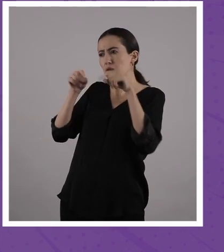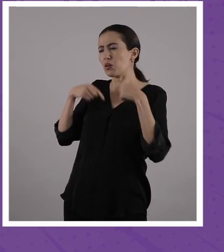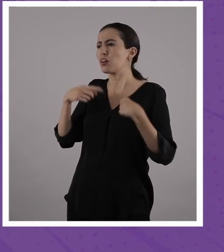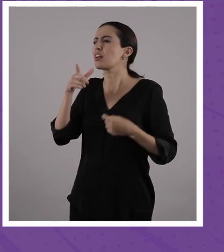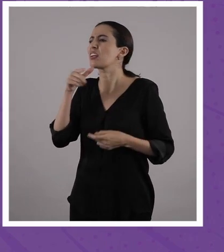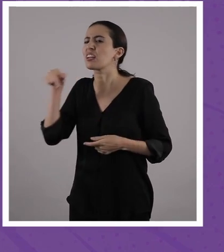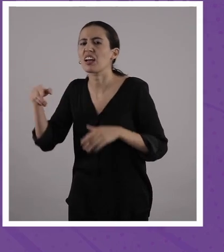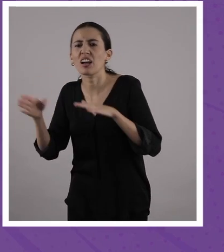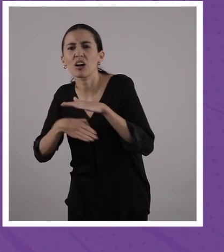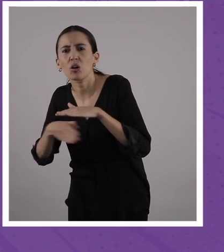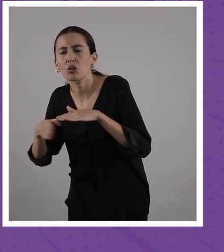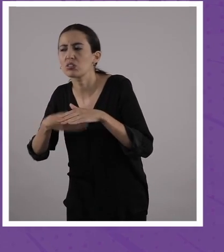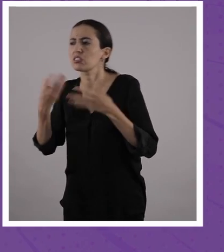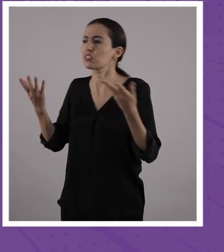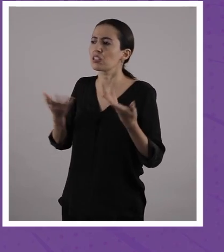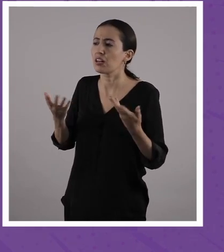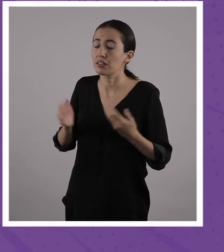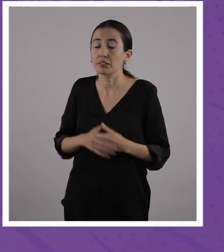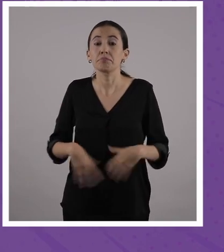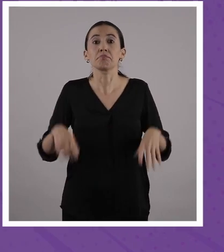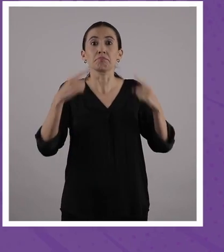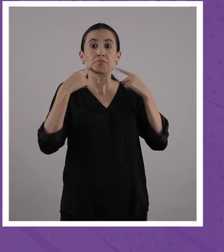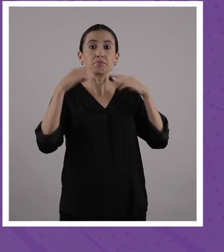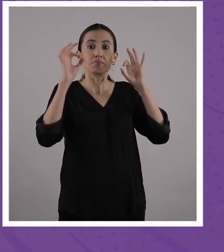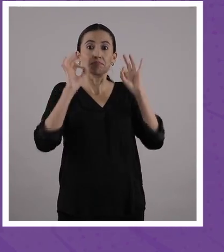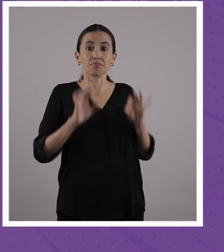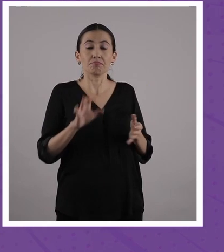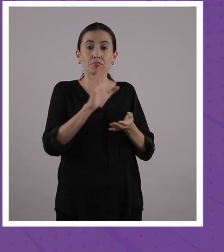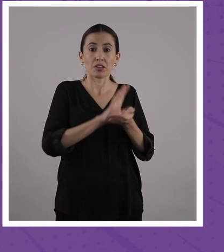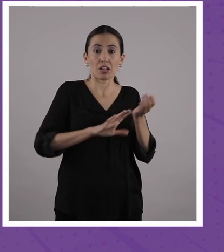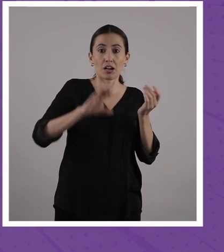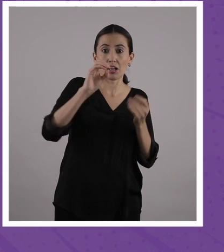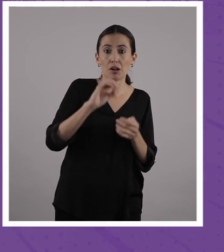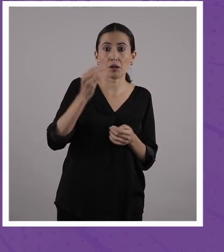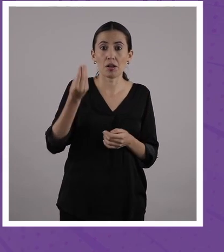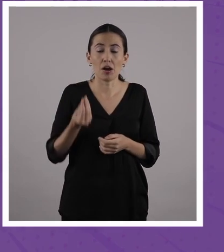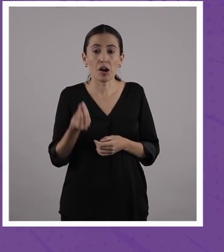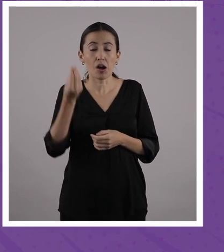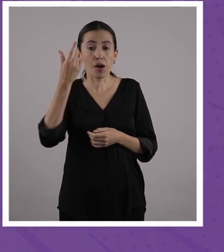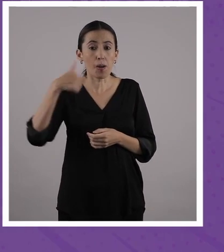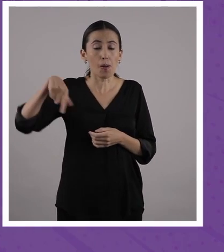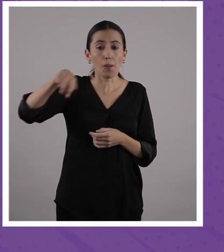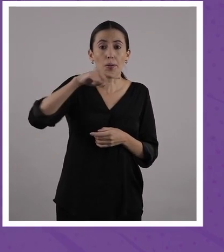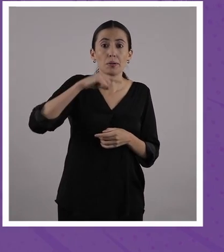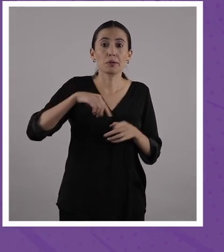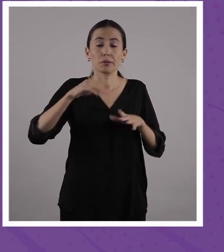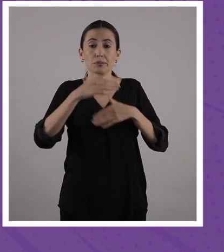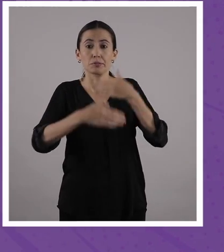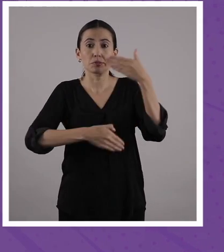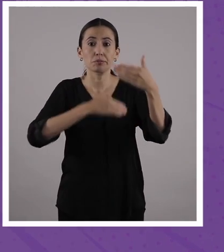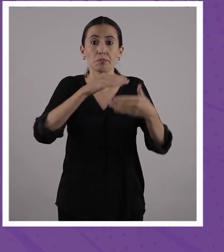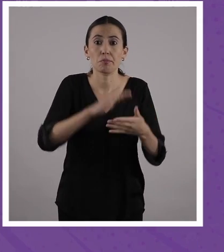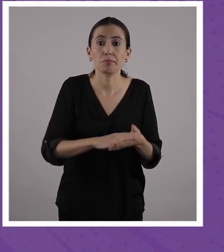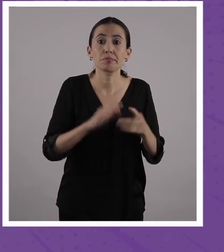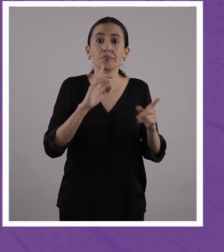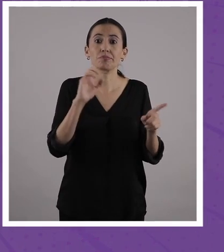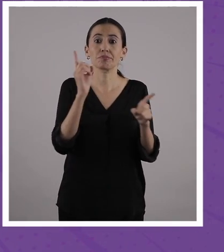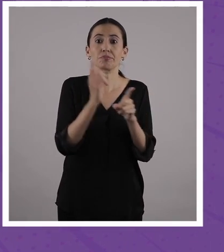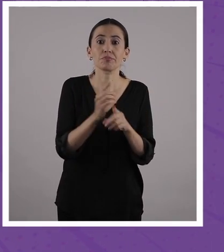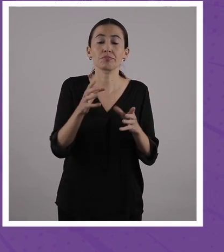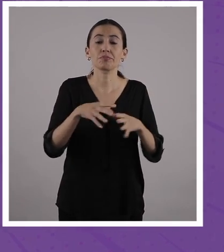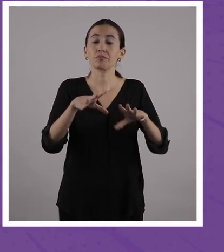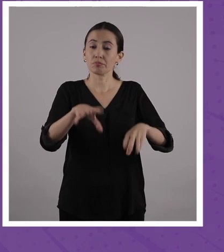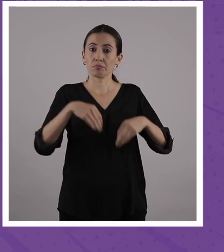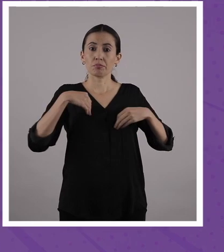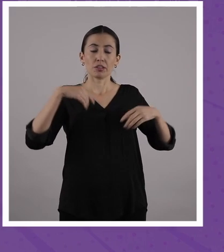los había preparado y se propusieron descubrirlo. El hermano más joven se había escondido entre las rocas de la cueva y